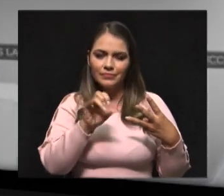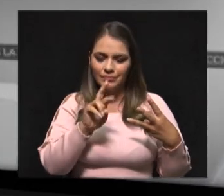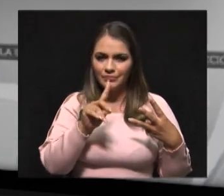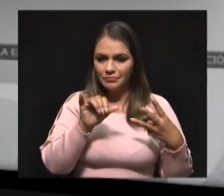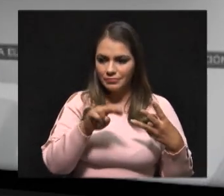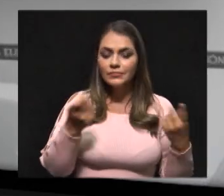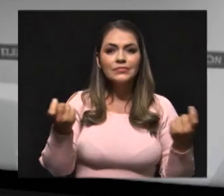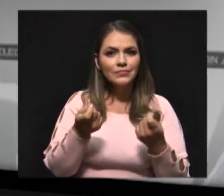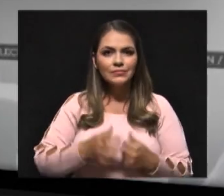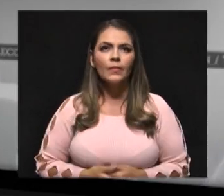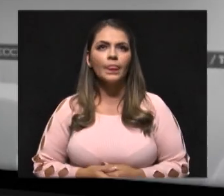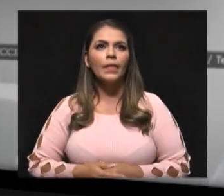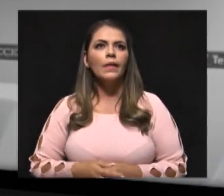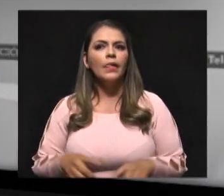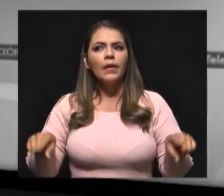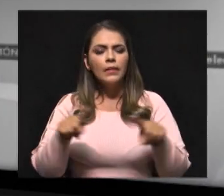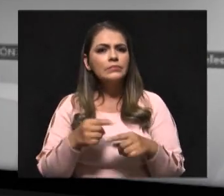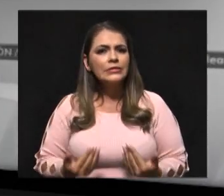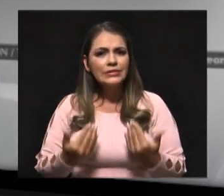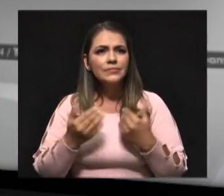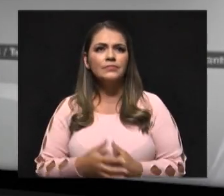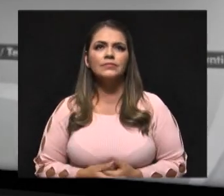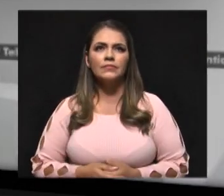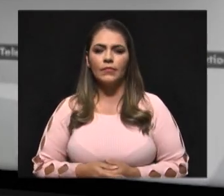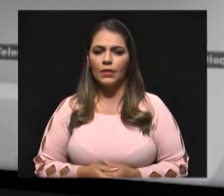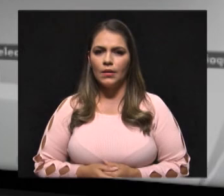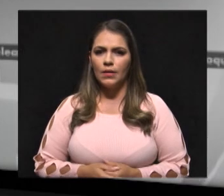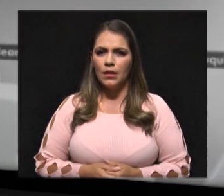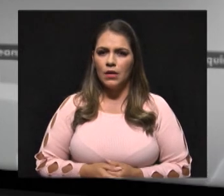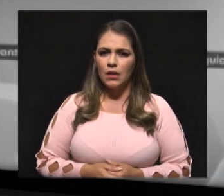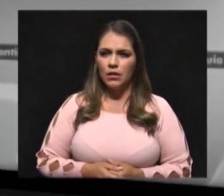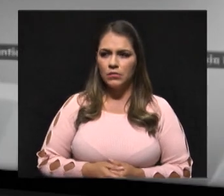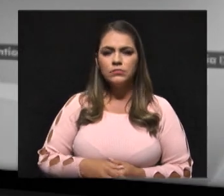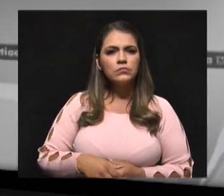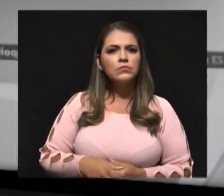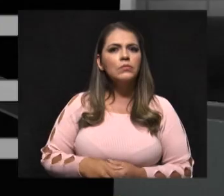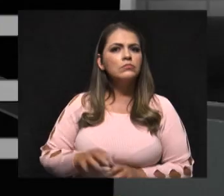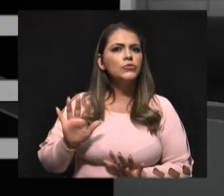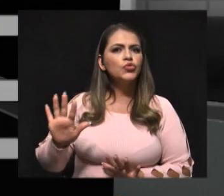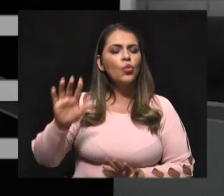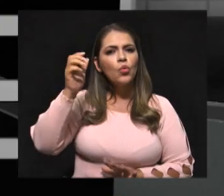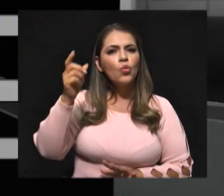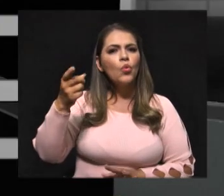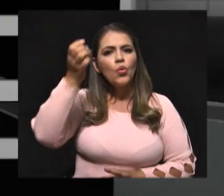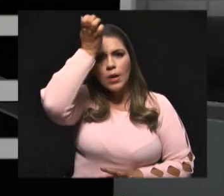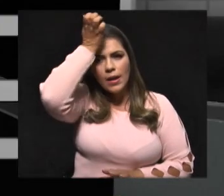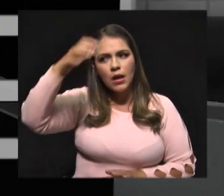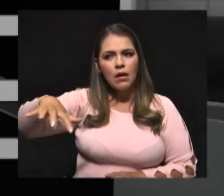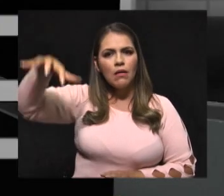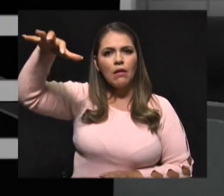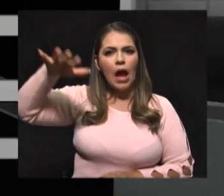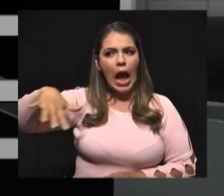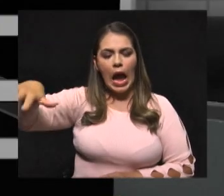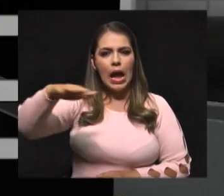entonces sí es cierto que hay municipios el más maduro y guatapé antioquia es uno de los más maduros y yo creo que